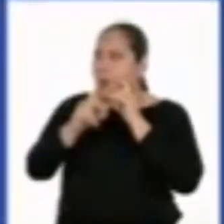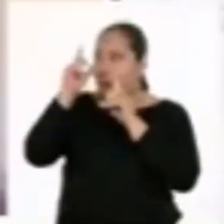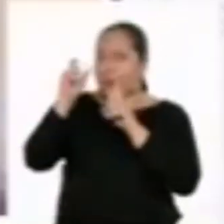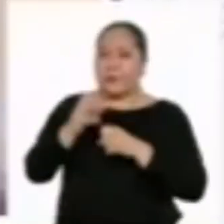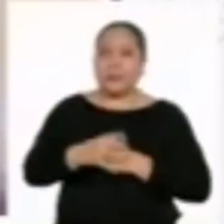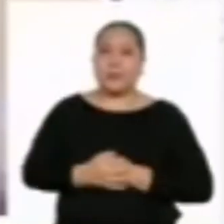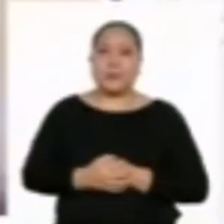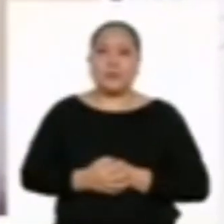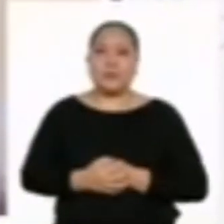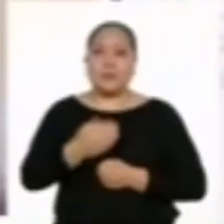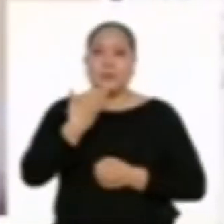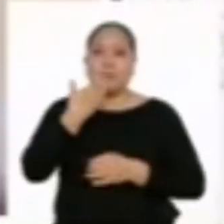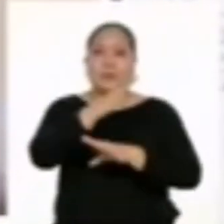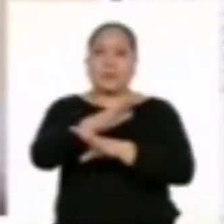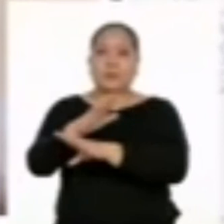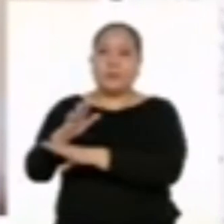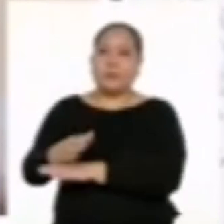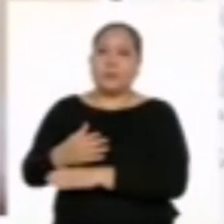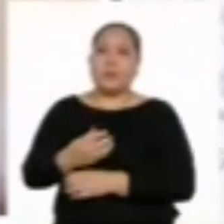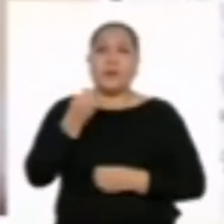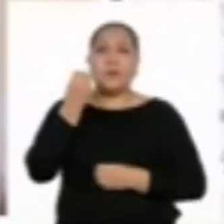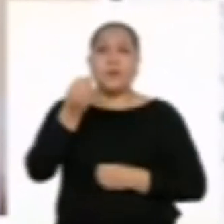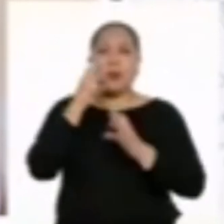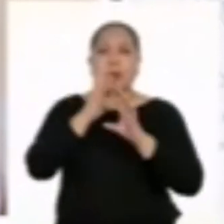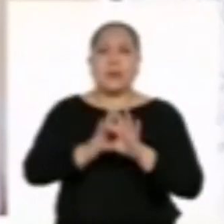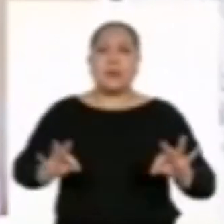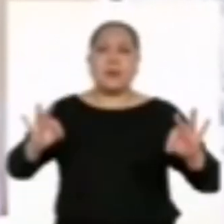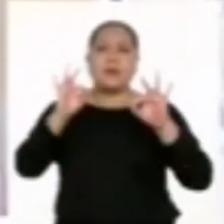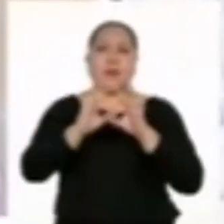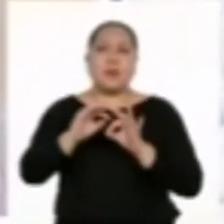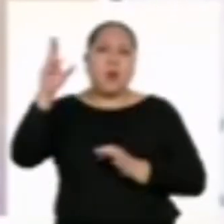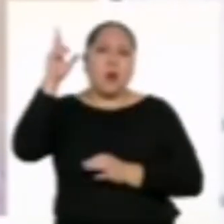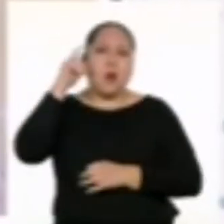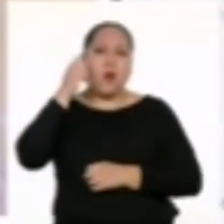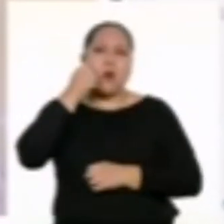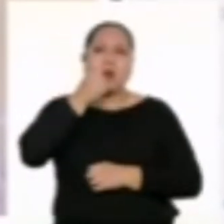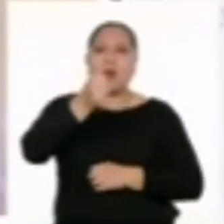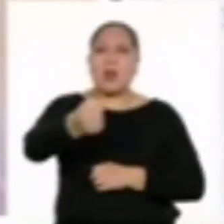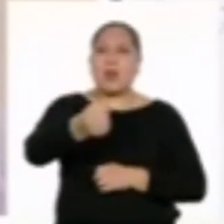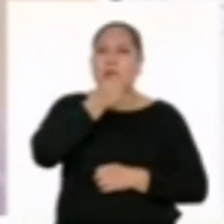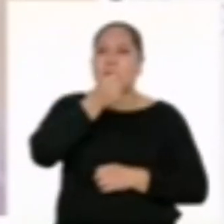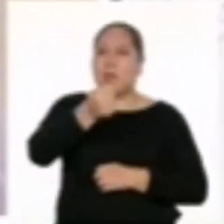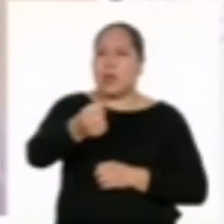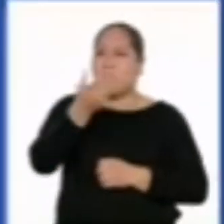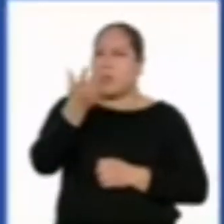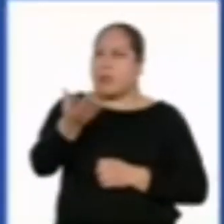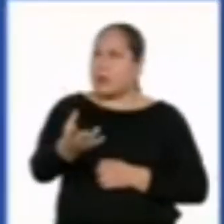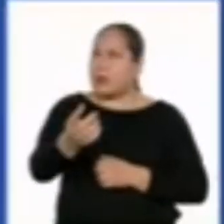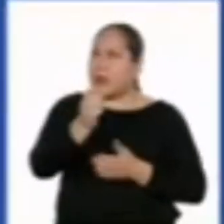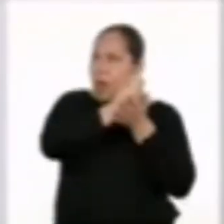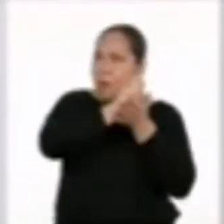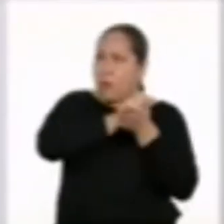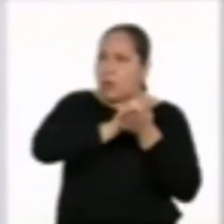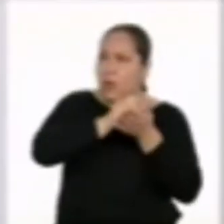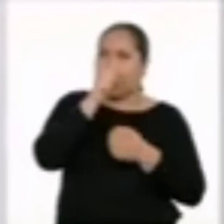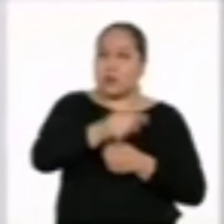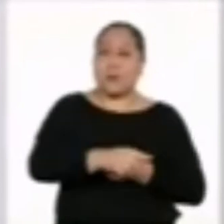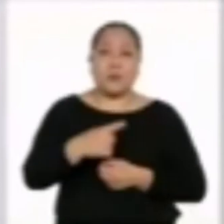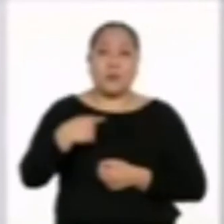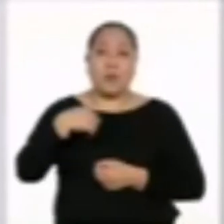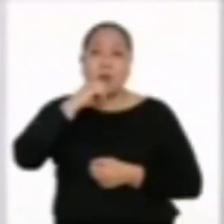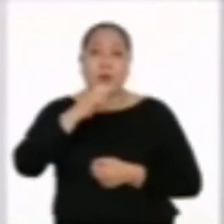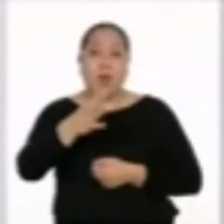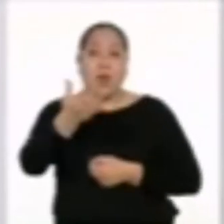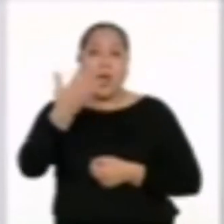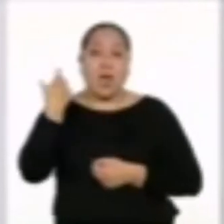pregunta. Buenas tardes, ¿por qué fue importante oír la entrevista y tomar nota de ella? Como